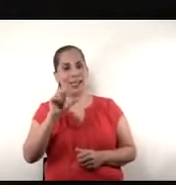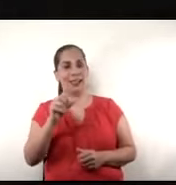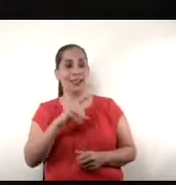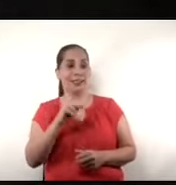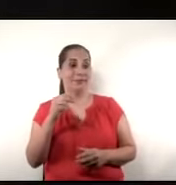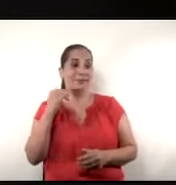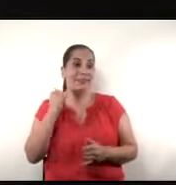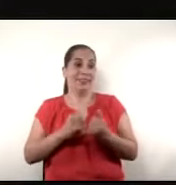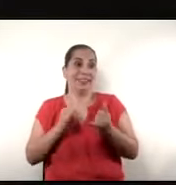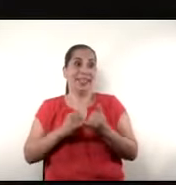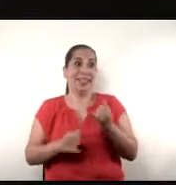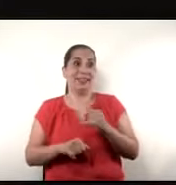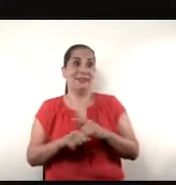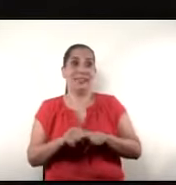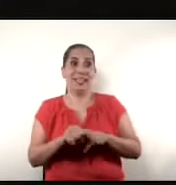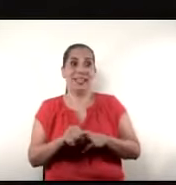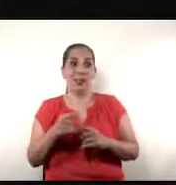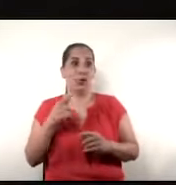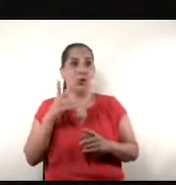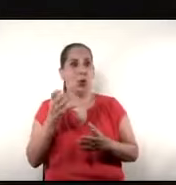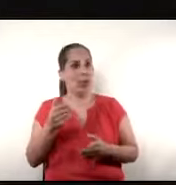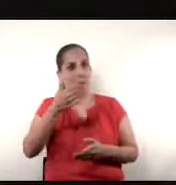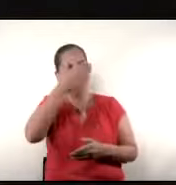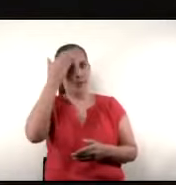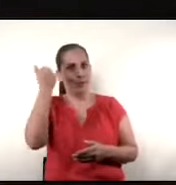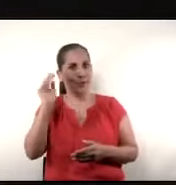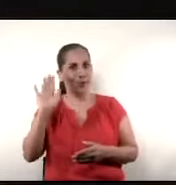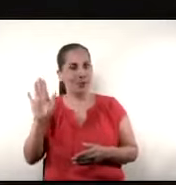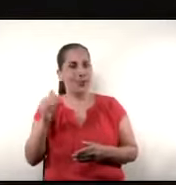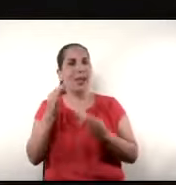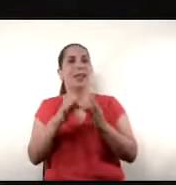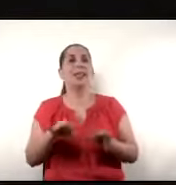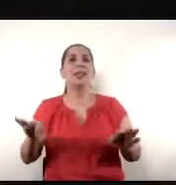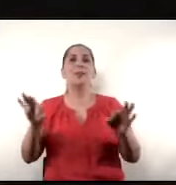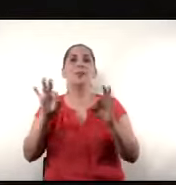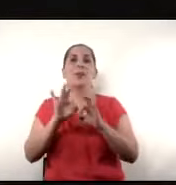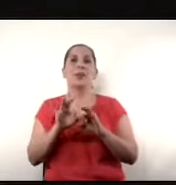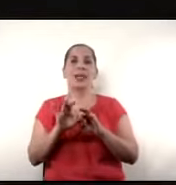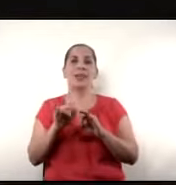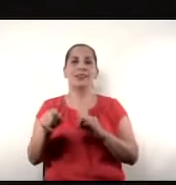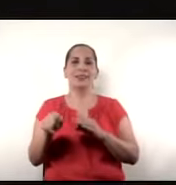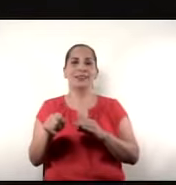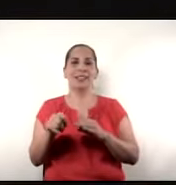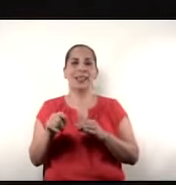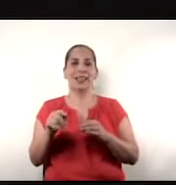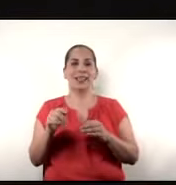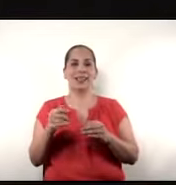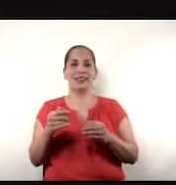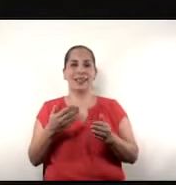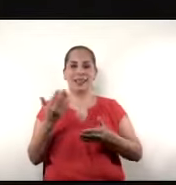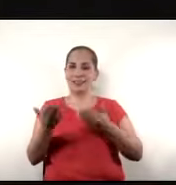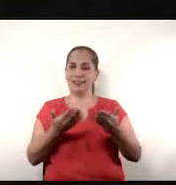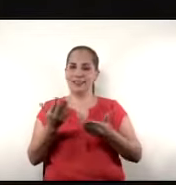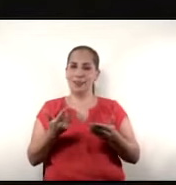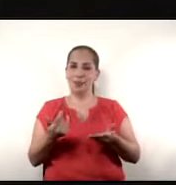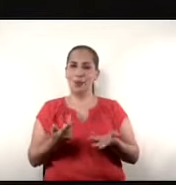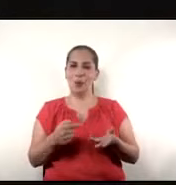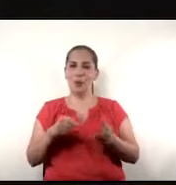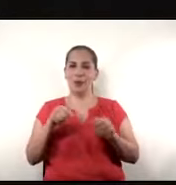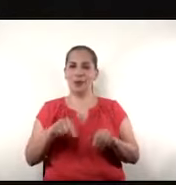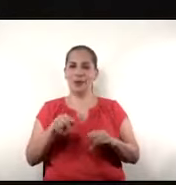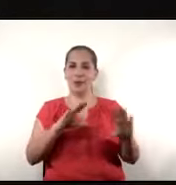casi finalizando, no queremos dejar de lado, por supuesto, la importancia y la dinámica de la cual sirvió de referencia